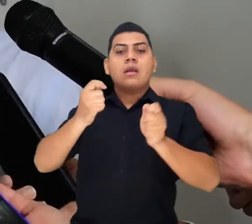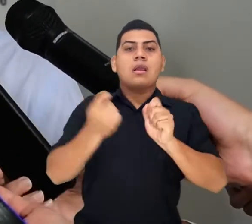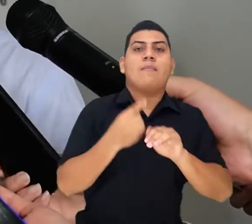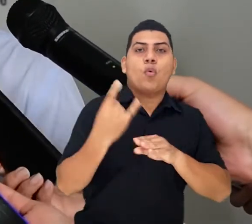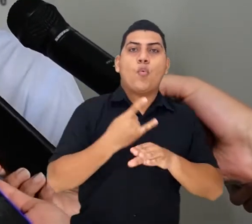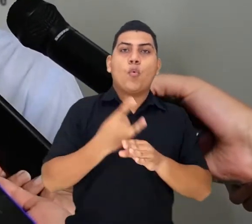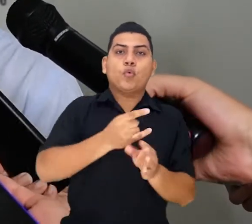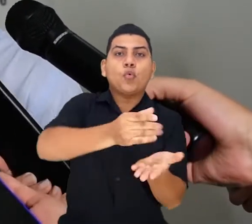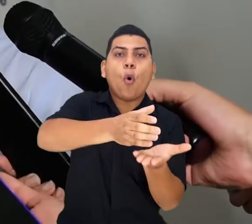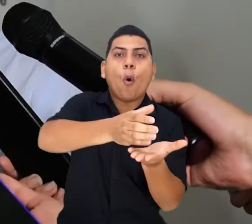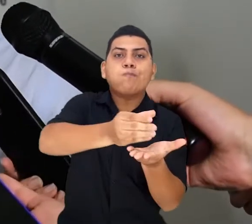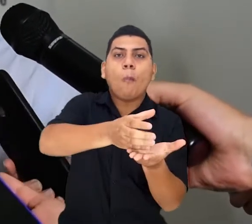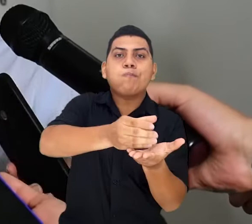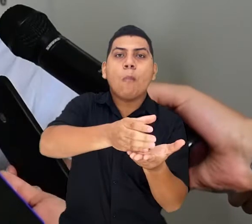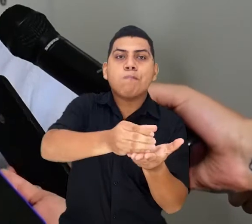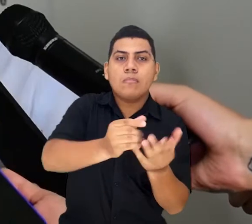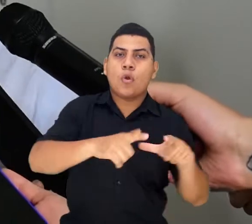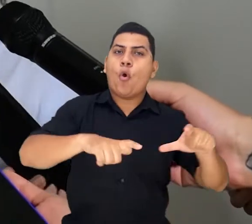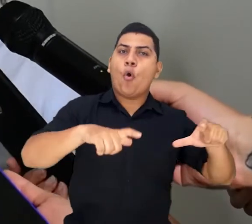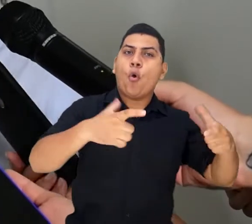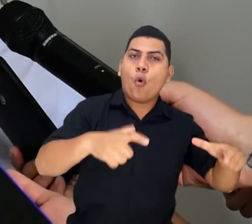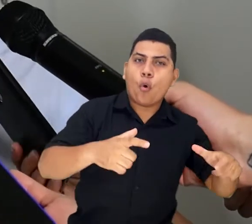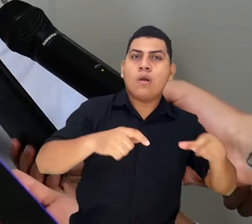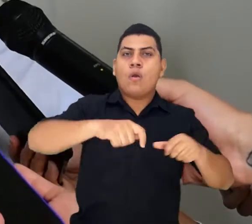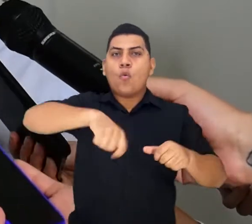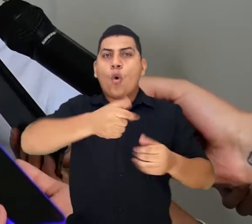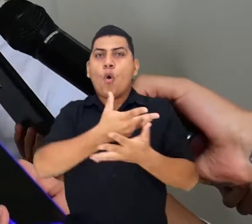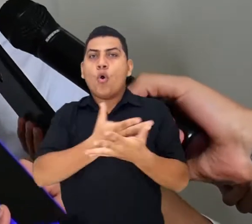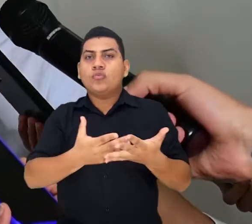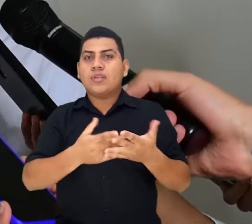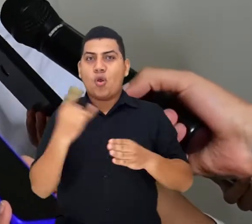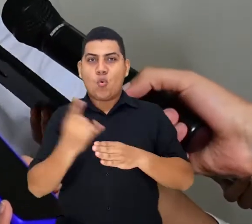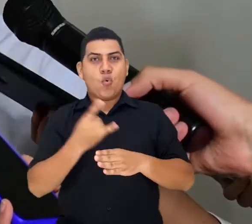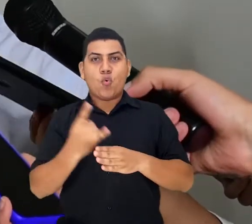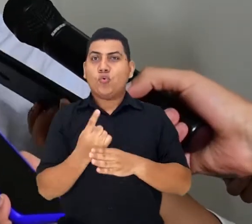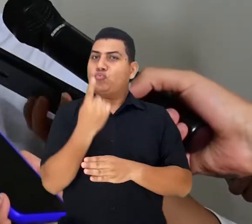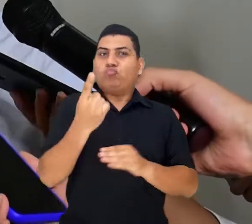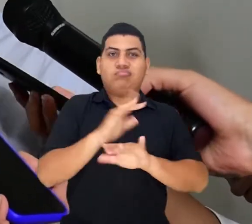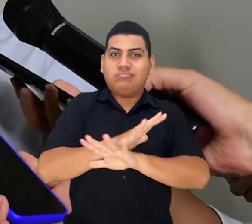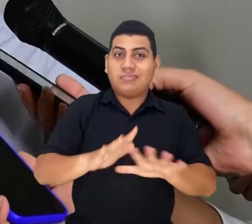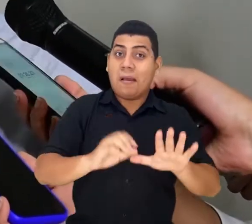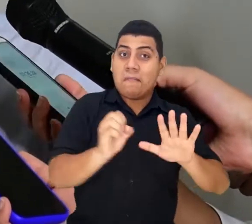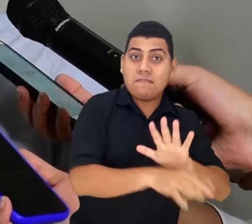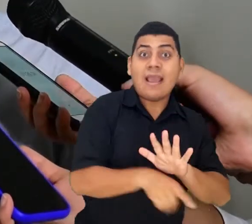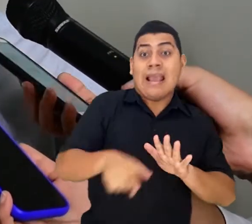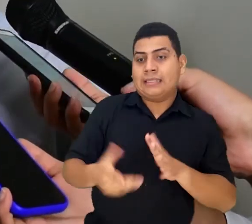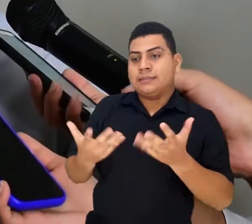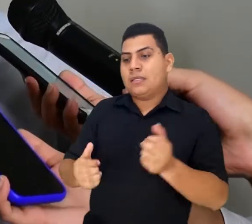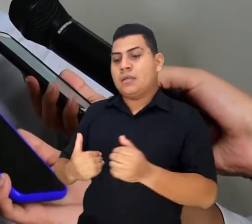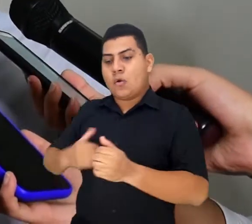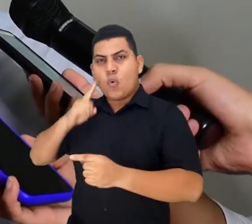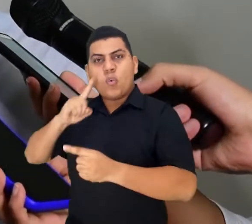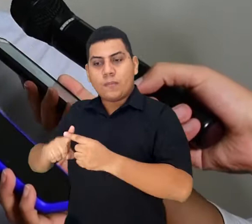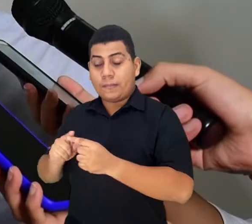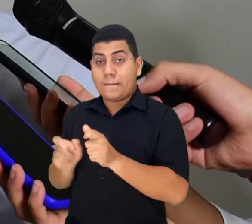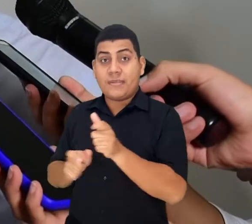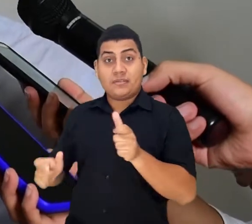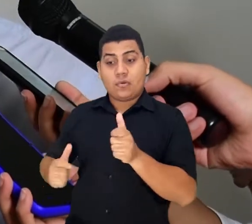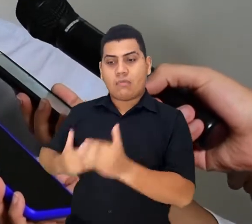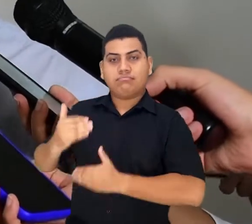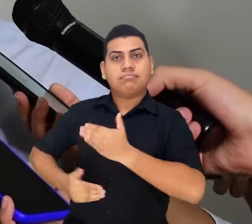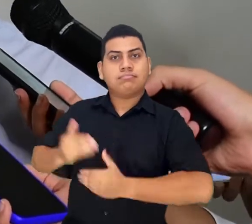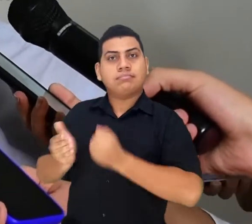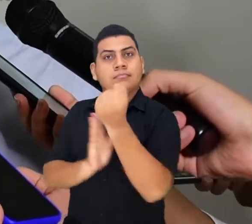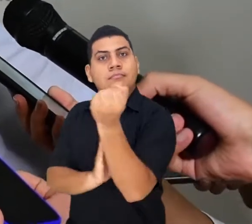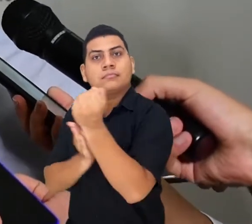para temas de desechables. Ese es un proyecto que es ganador porque es ambiental, va a permitir que los productores de yuca puedan